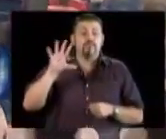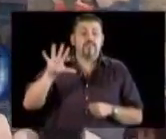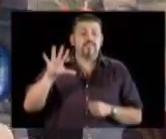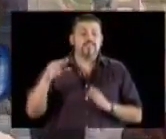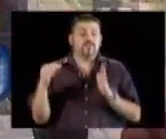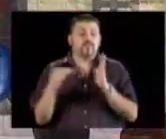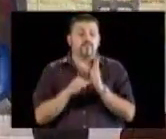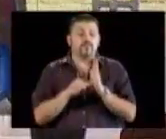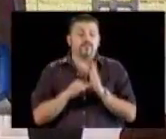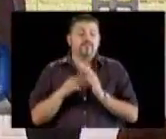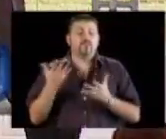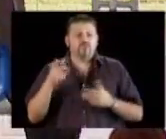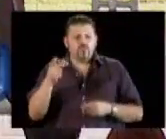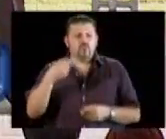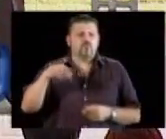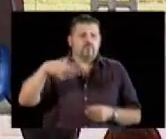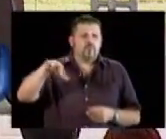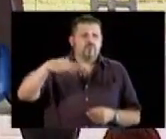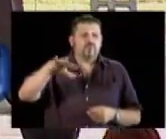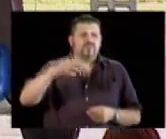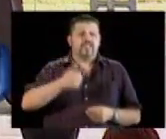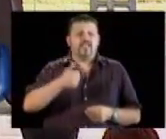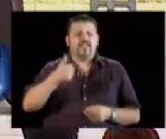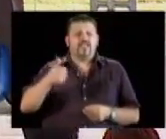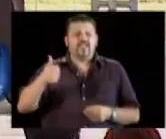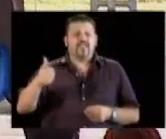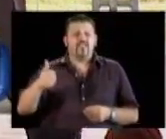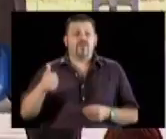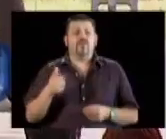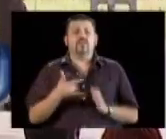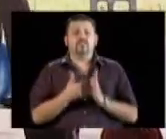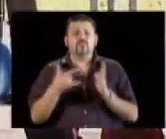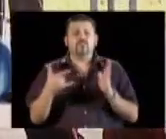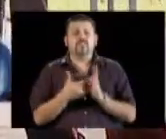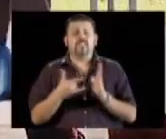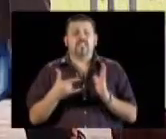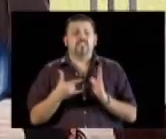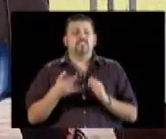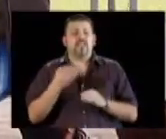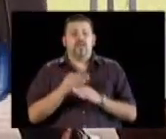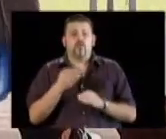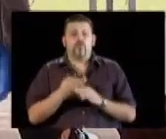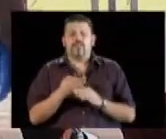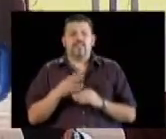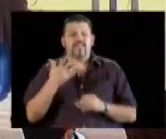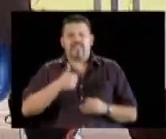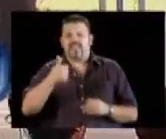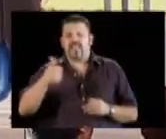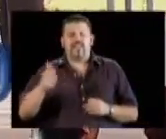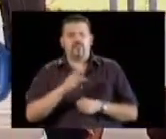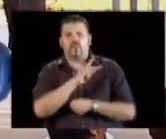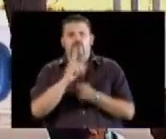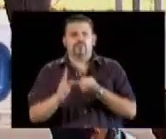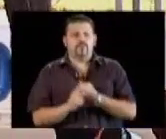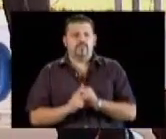tres bonos. Busquen las bases en cada uno de sus centros de distribución y la información en cada uno de los